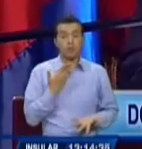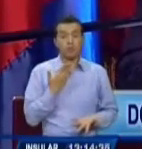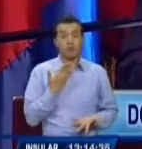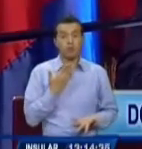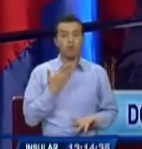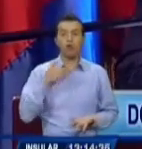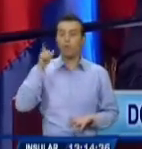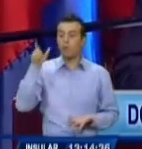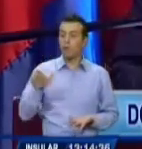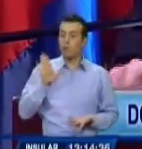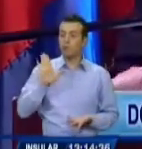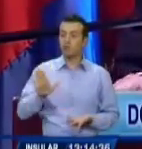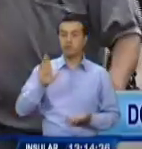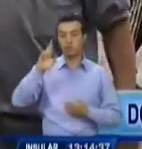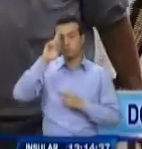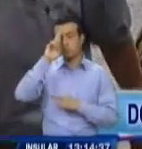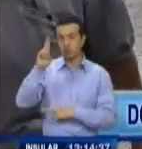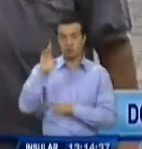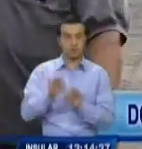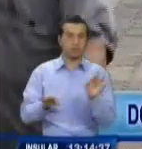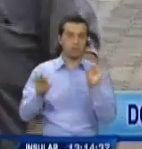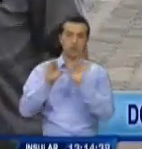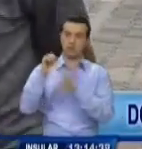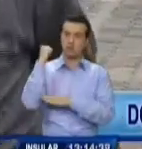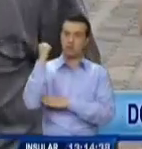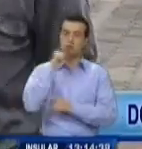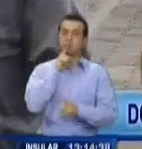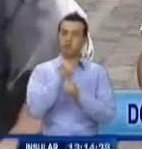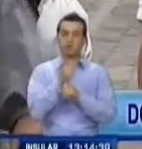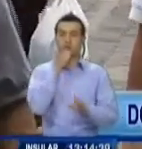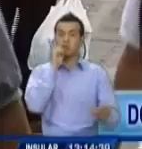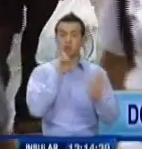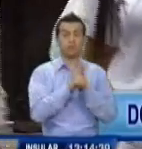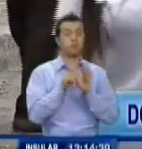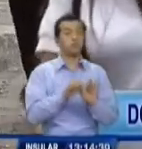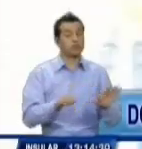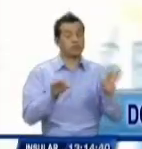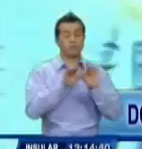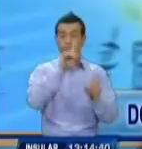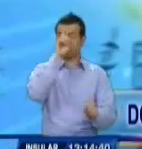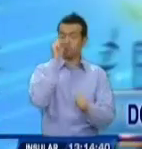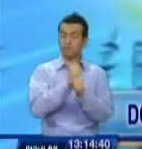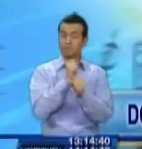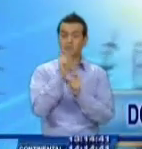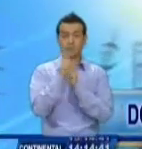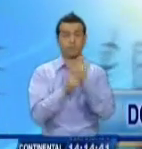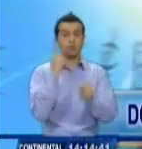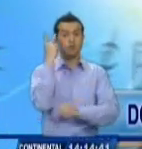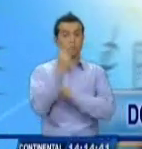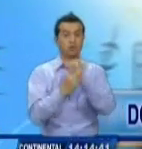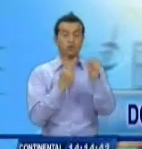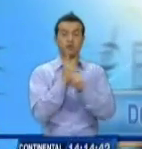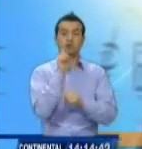se viola el derecho de los demás. Para llegar a la denuncia fue importante trabajar con la ciudadanía. En 2 años,